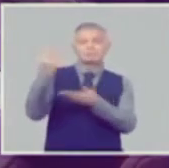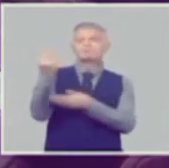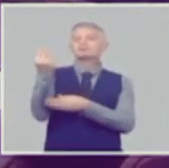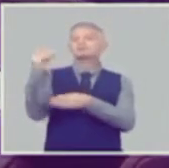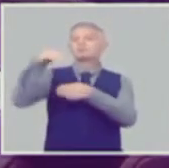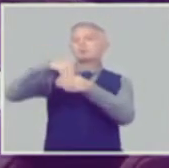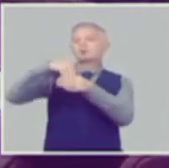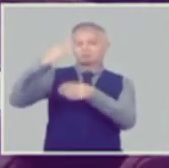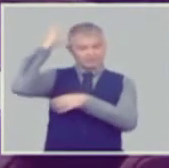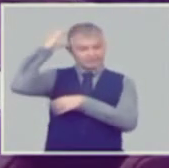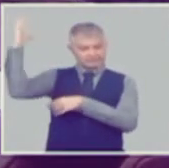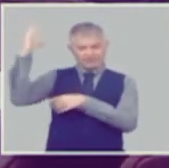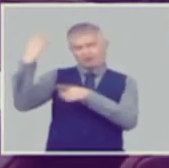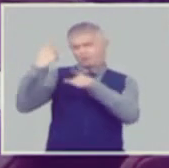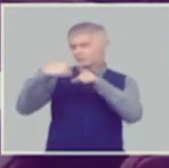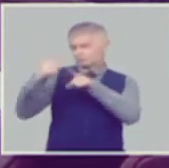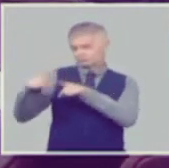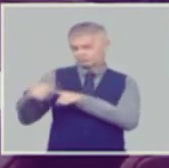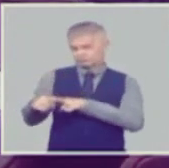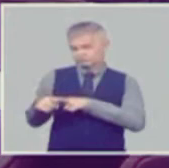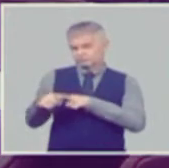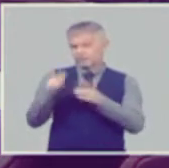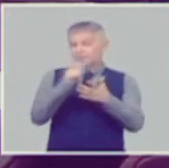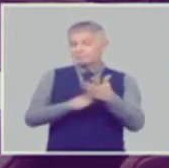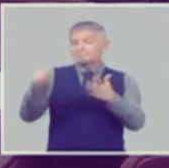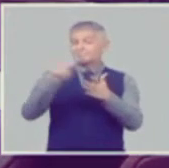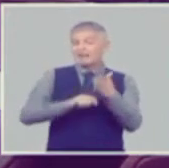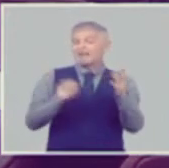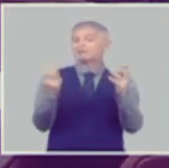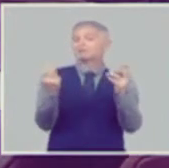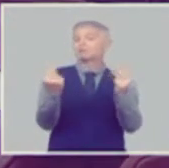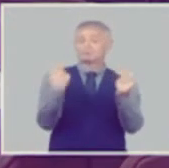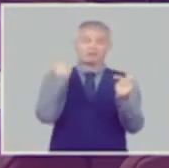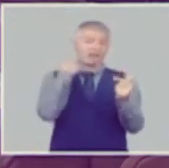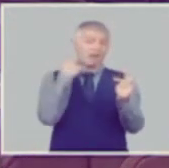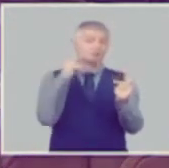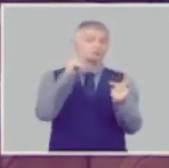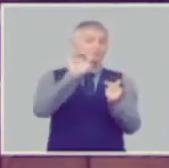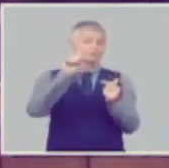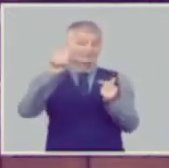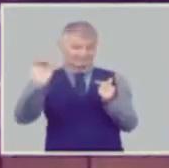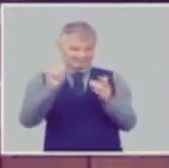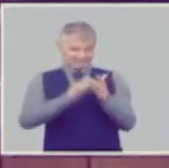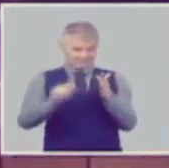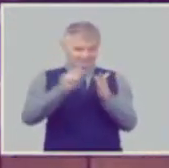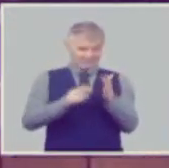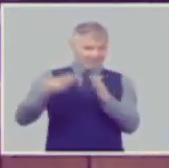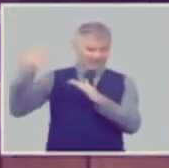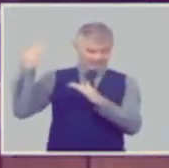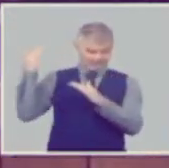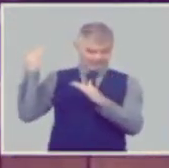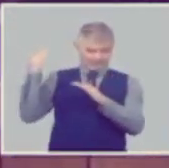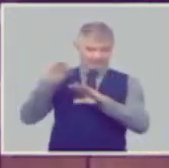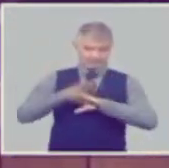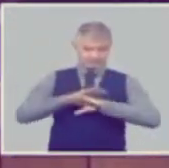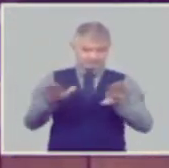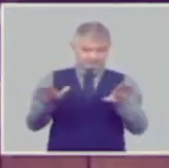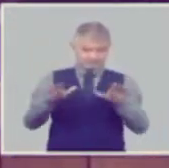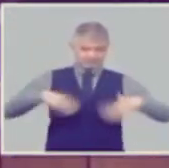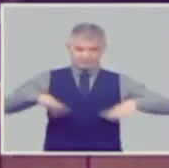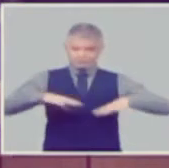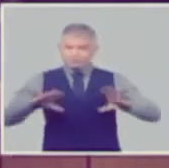otros. Al diseñar el plan de la economía para el 2020, habíamos previsto, aún en condiciones de